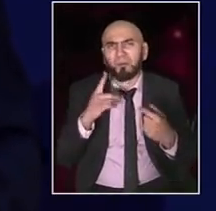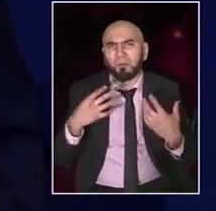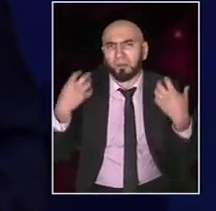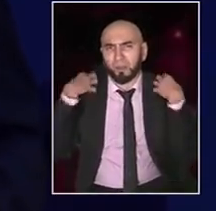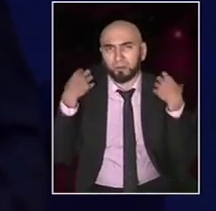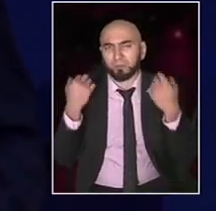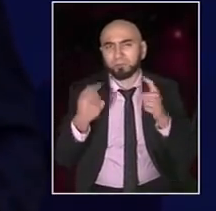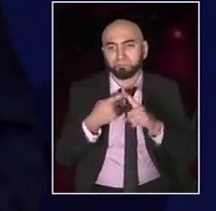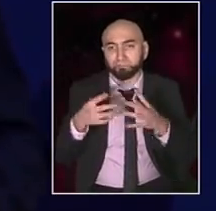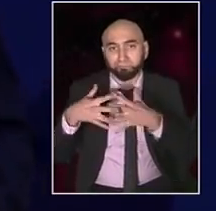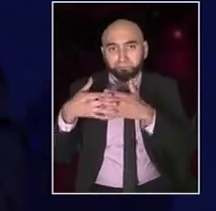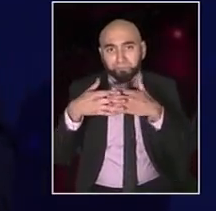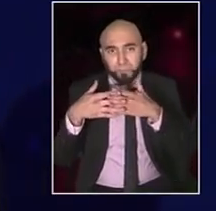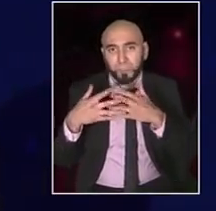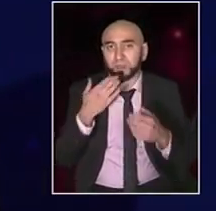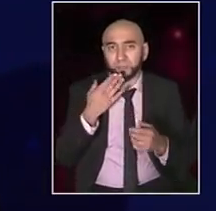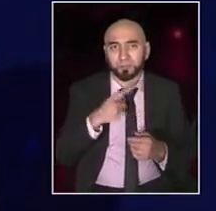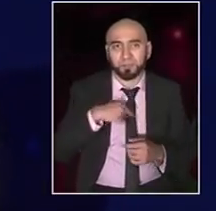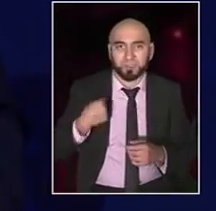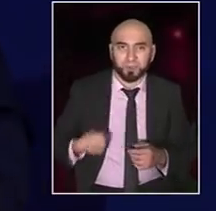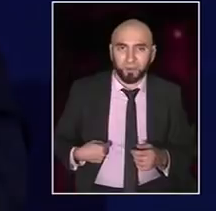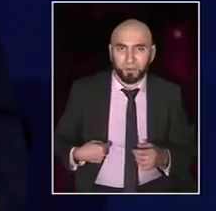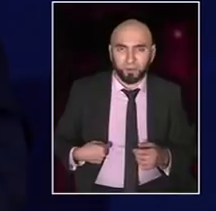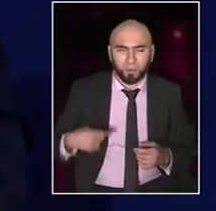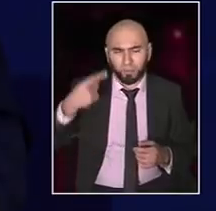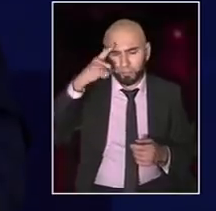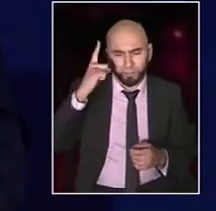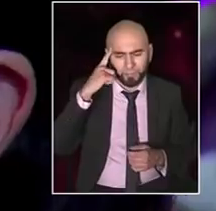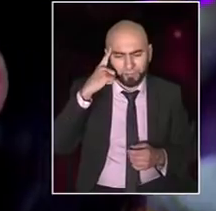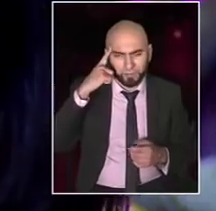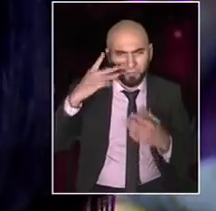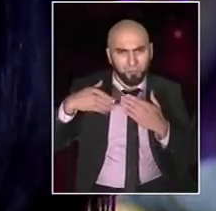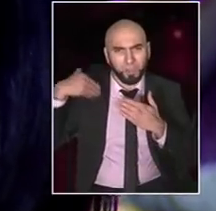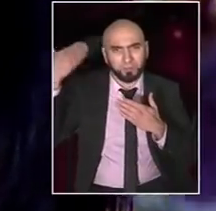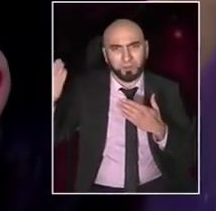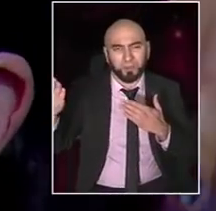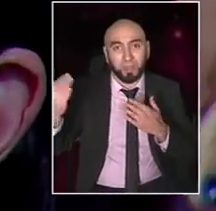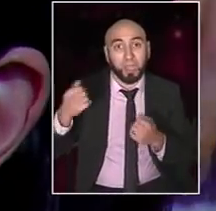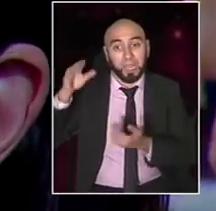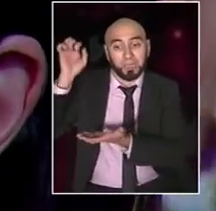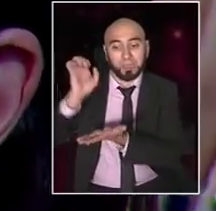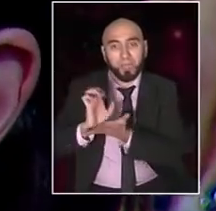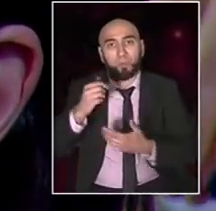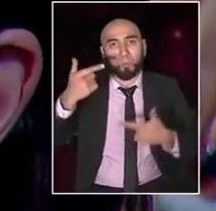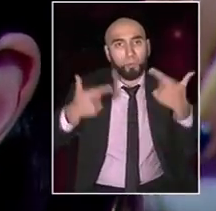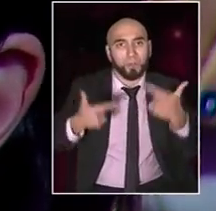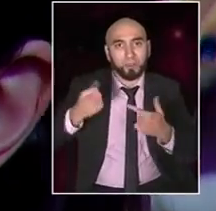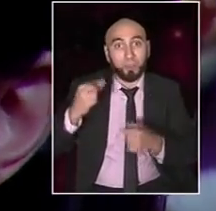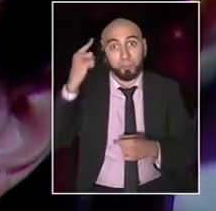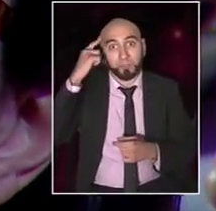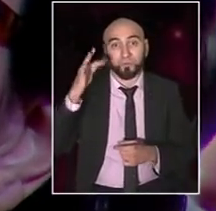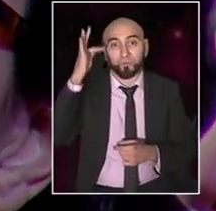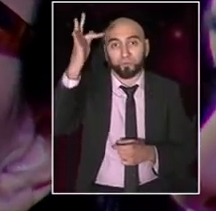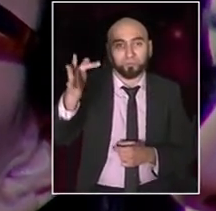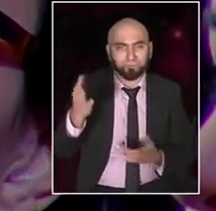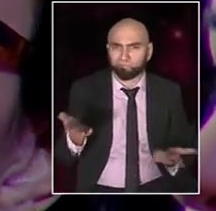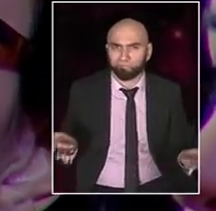poder del siglo XXI. Pero yendo más allá, los estados, la política no está pensando el futuro. ¿Quién está pensando el